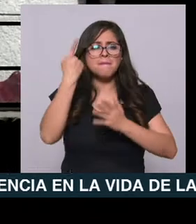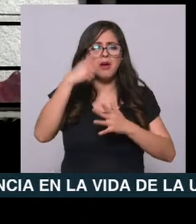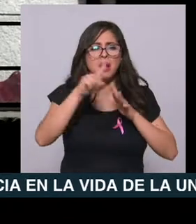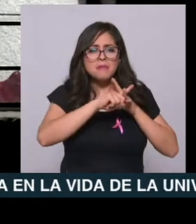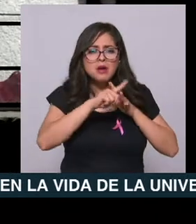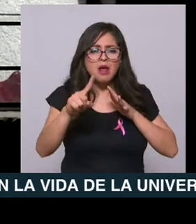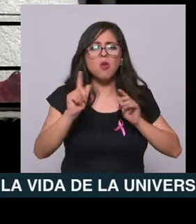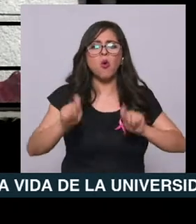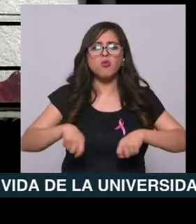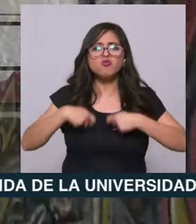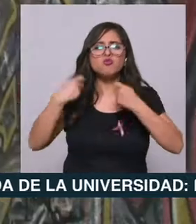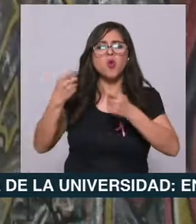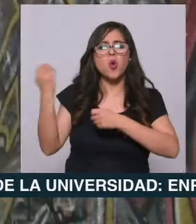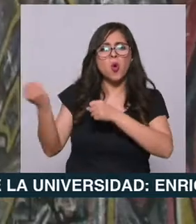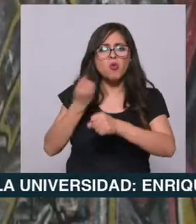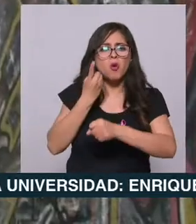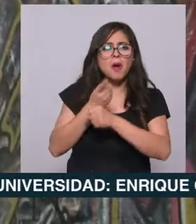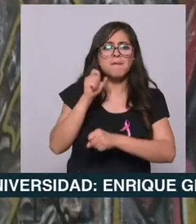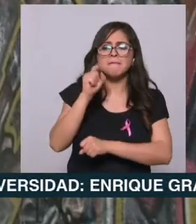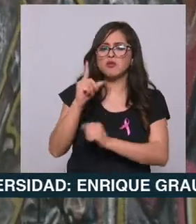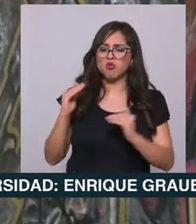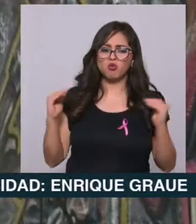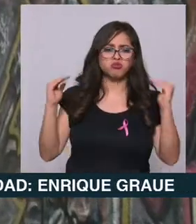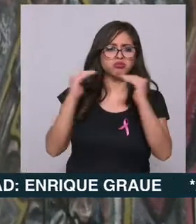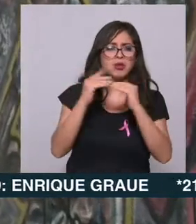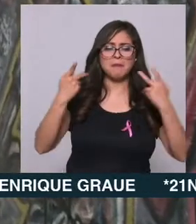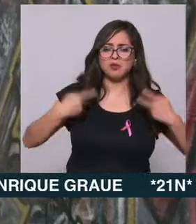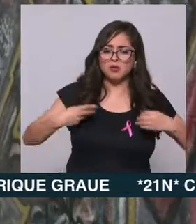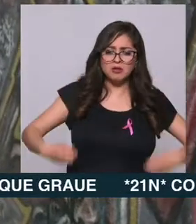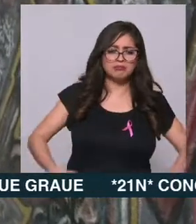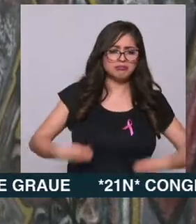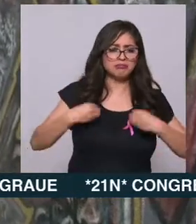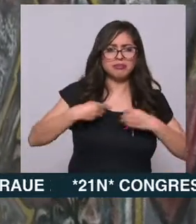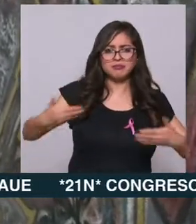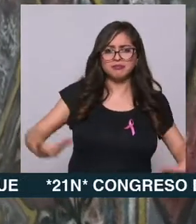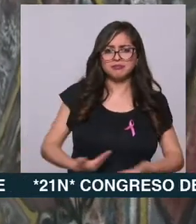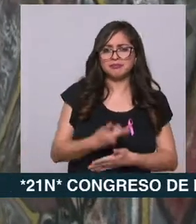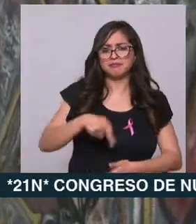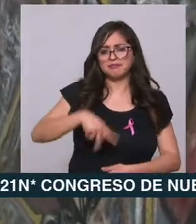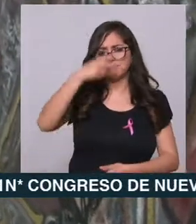tener una oportunidad como la tiene un mexicano. Jesús Arias, 21 Noticias.